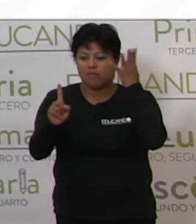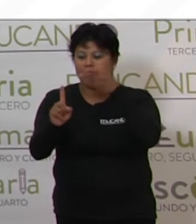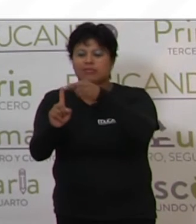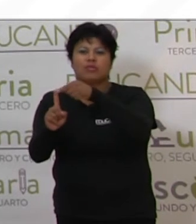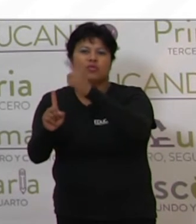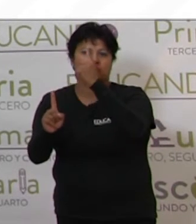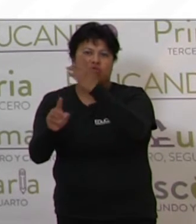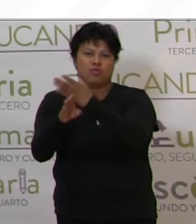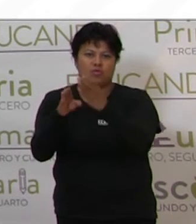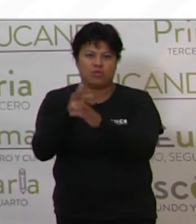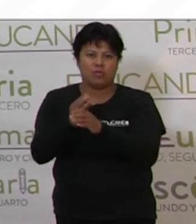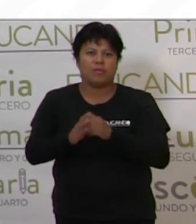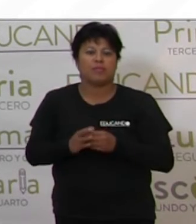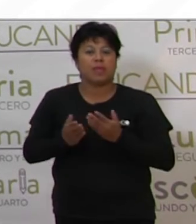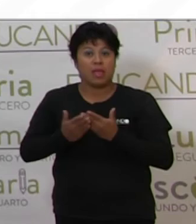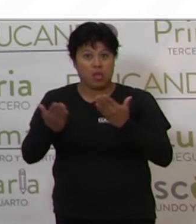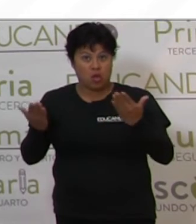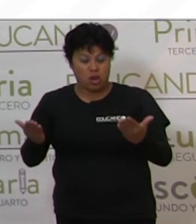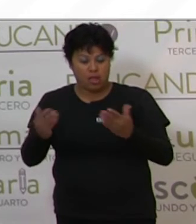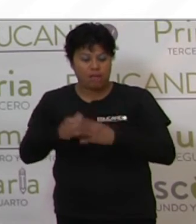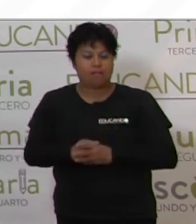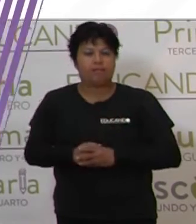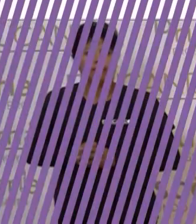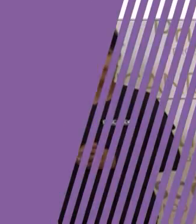Muy bien. Ahora